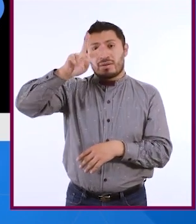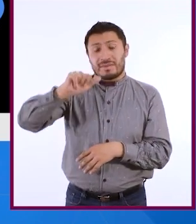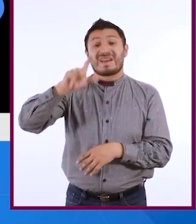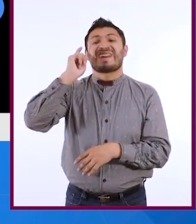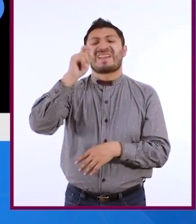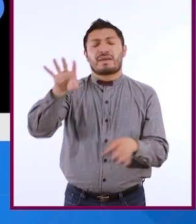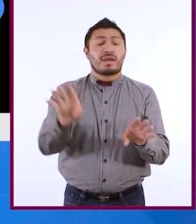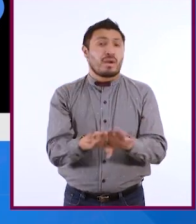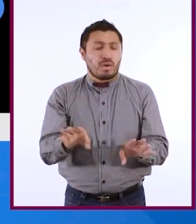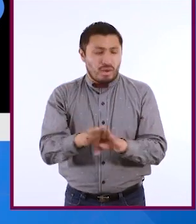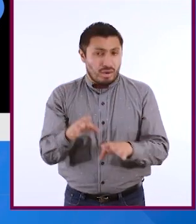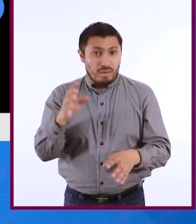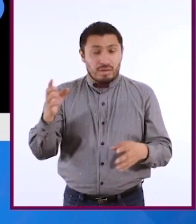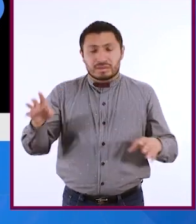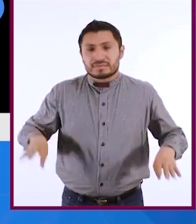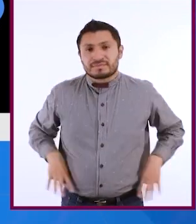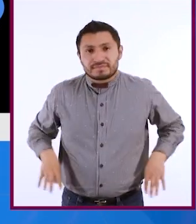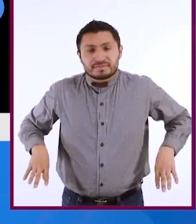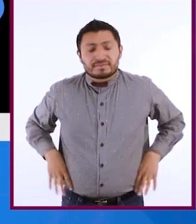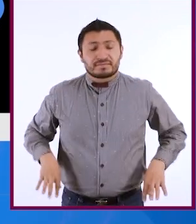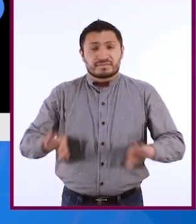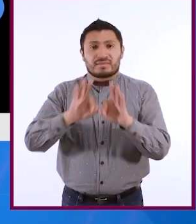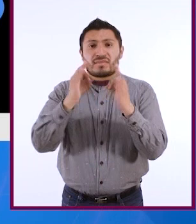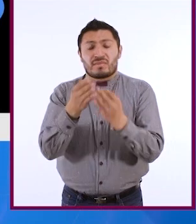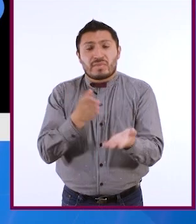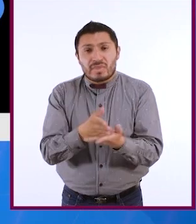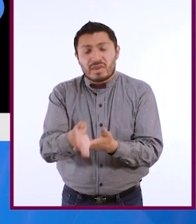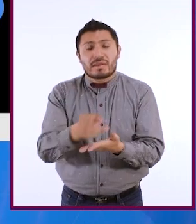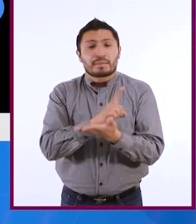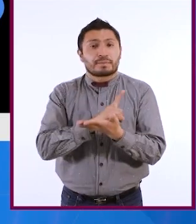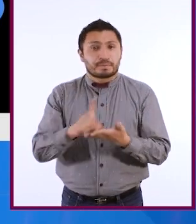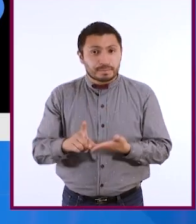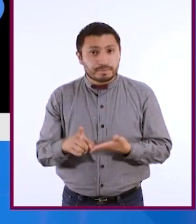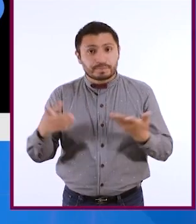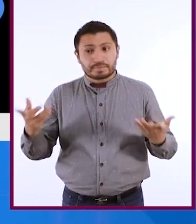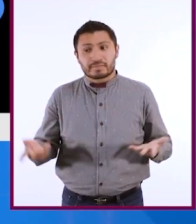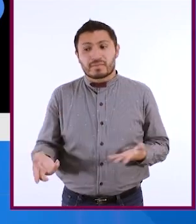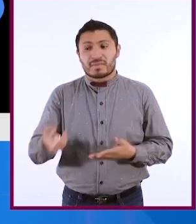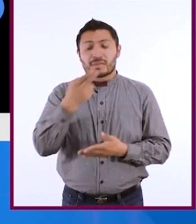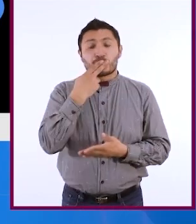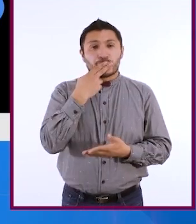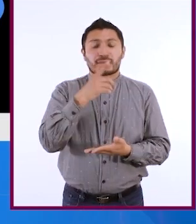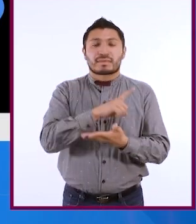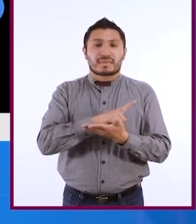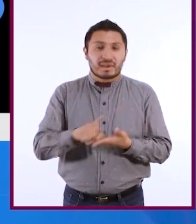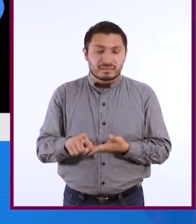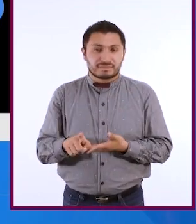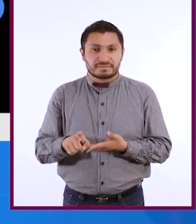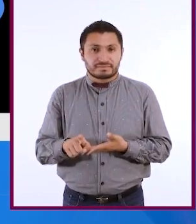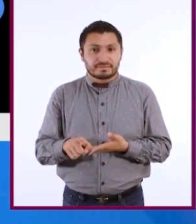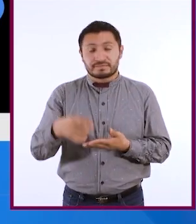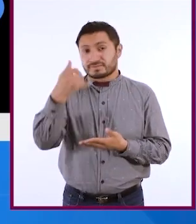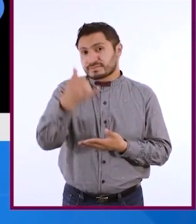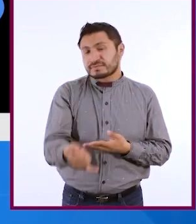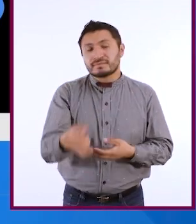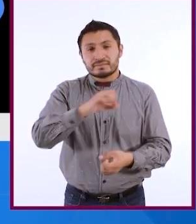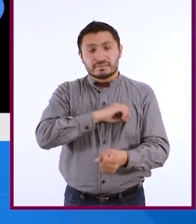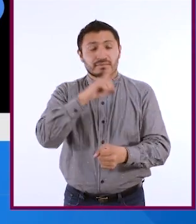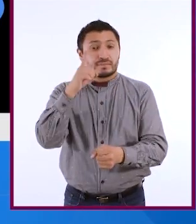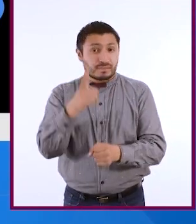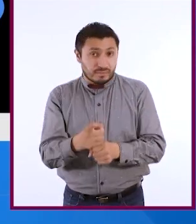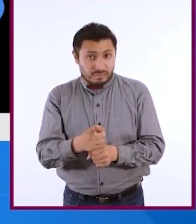trata es que las condiciones de acceso a los derechos, el ejercicio de los derechos y las